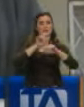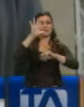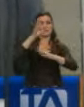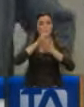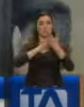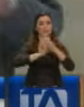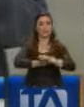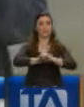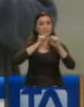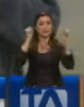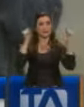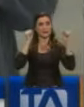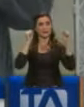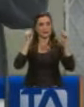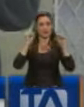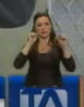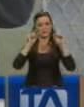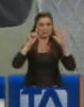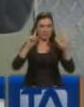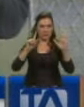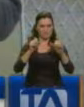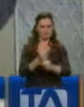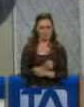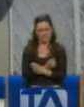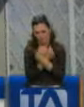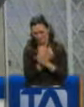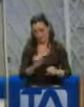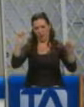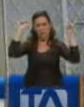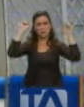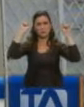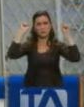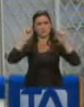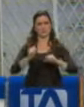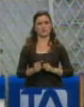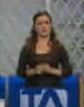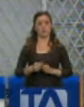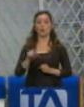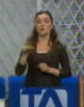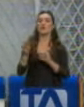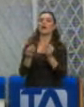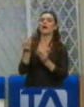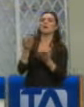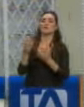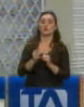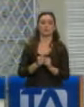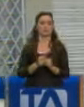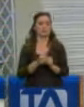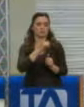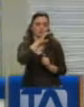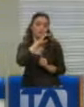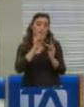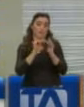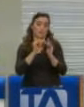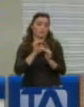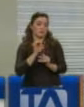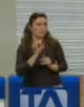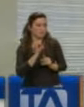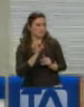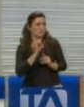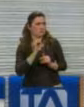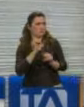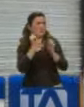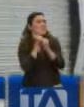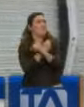de la mañana, 6 más o menos, una explosión gigantesca. ¿Qué hacía usted a esa hora? Levantándonos de la cama para ver si vamos a